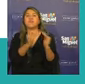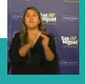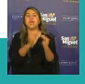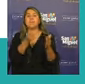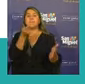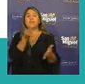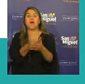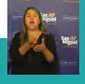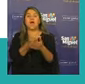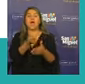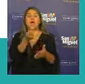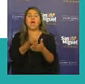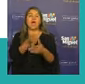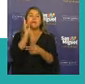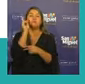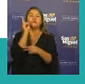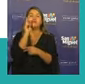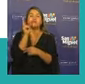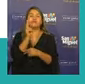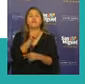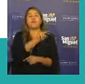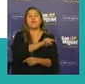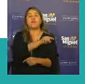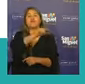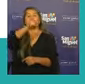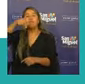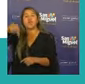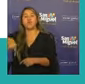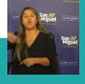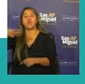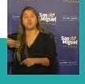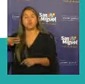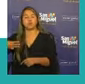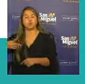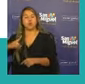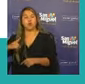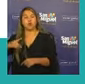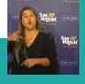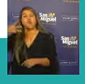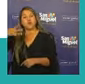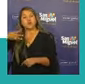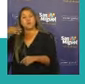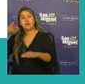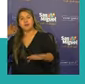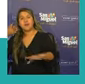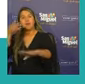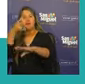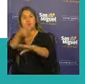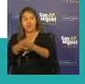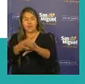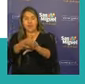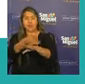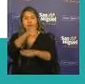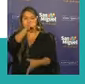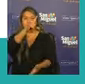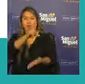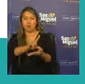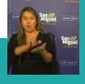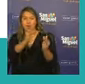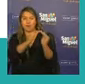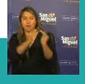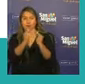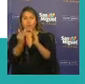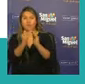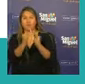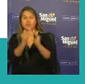para venir a la municipalidad, sino que nosotros podamos llegar al terreno. Eso es sumamente importante,